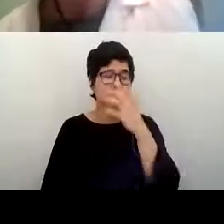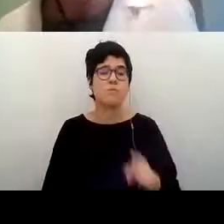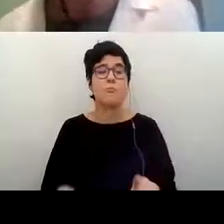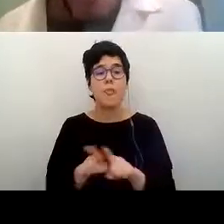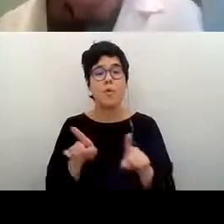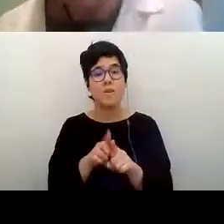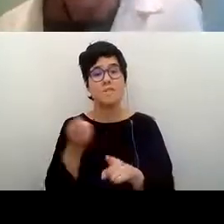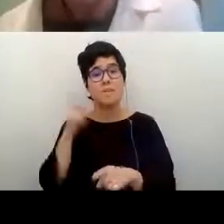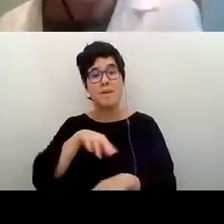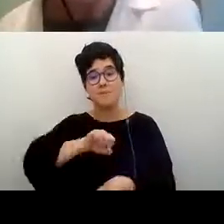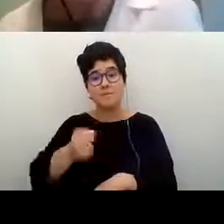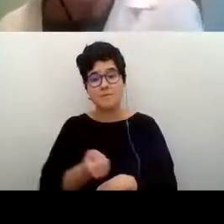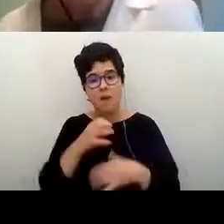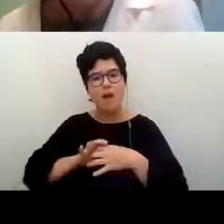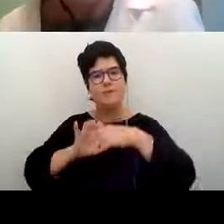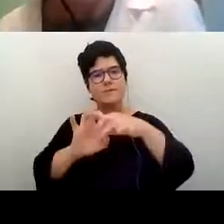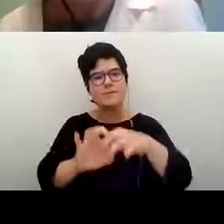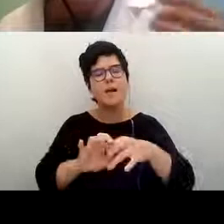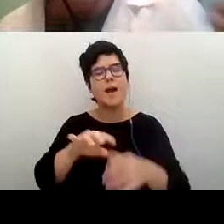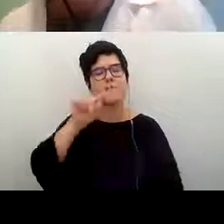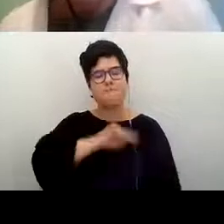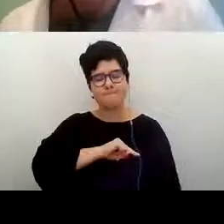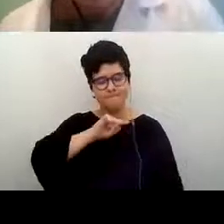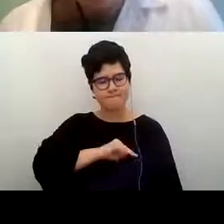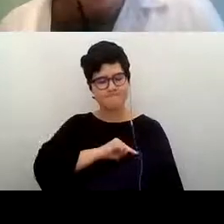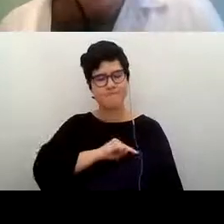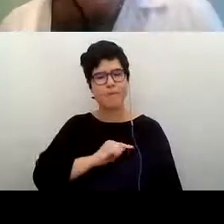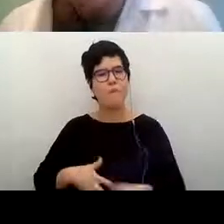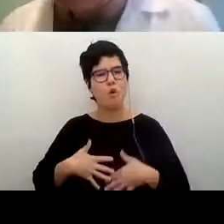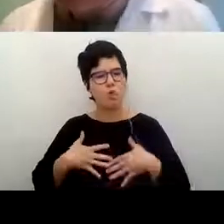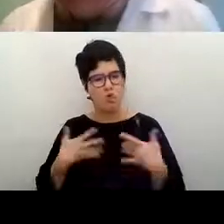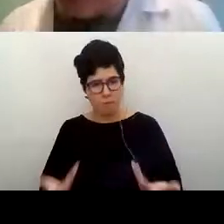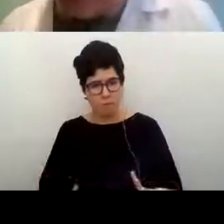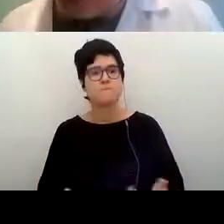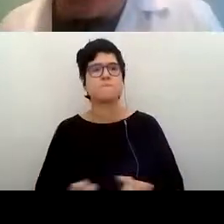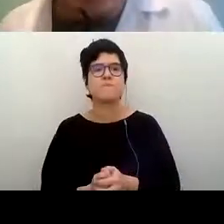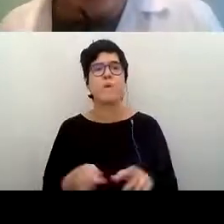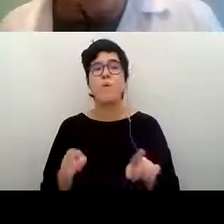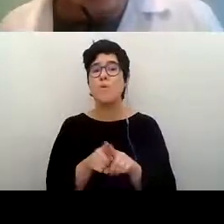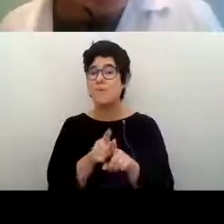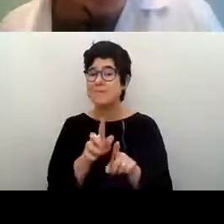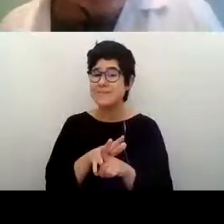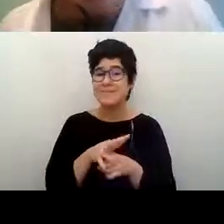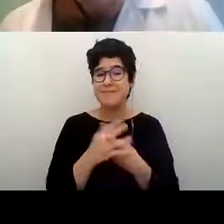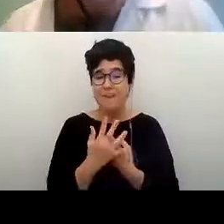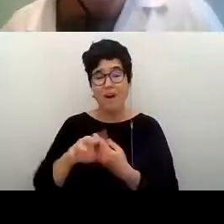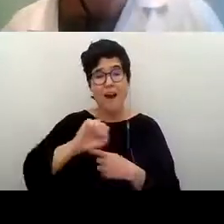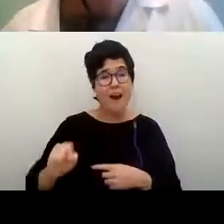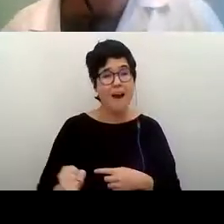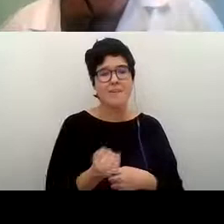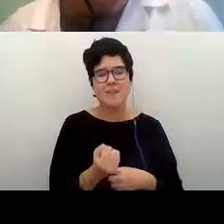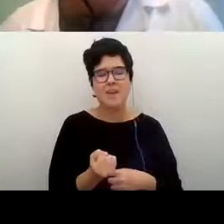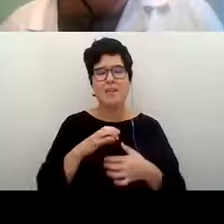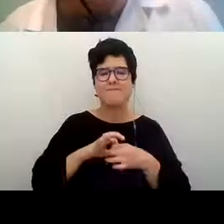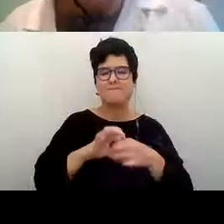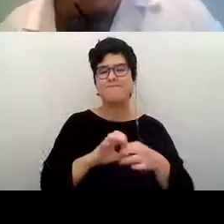también a un estado anímico, a una alteración en el estado anímico. Sería aquellas situaciones en las que la astenia no viene sola, sino que está asociada a una irritabilidad,